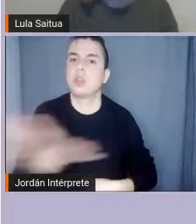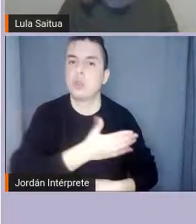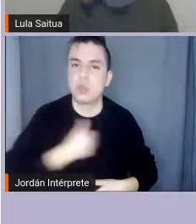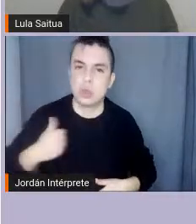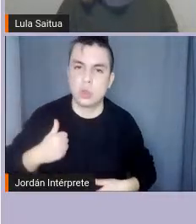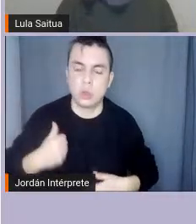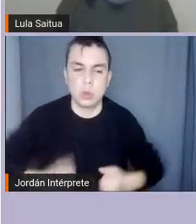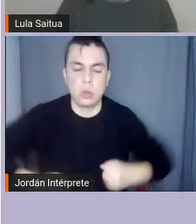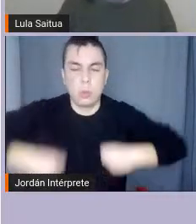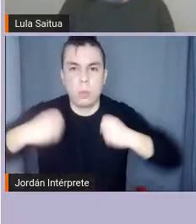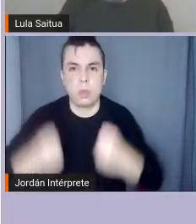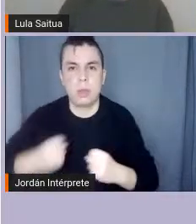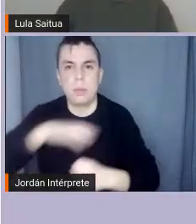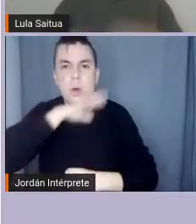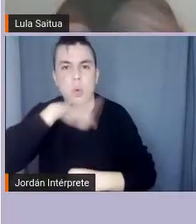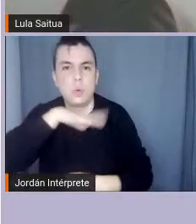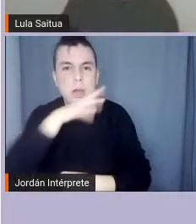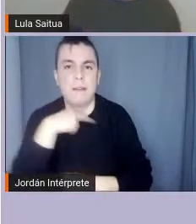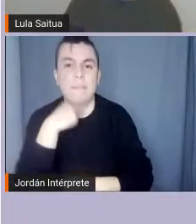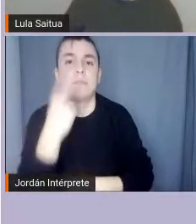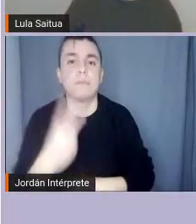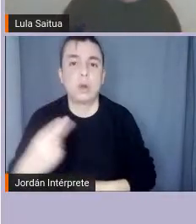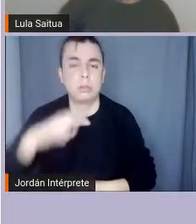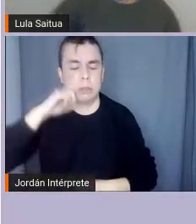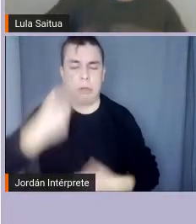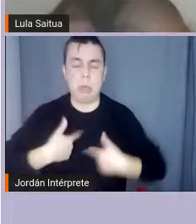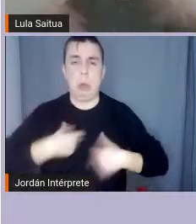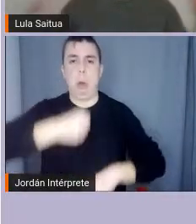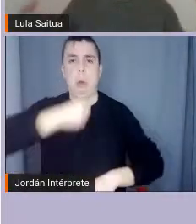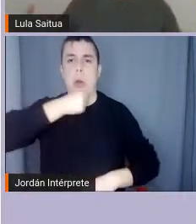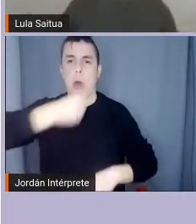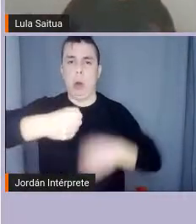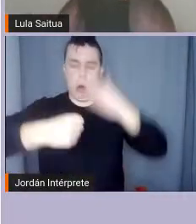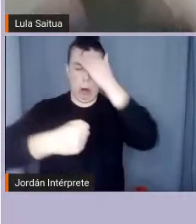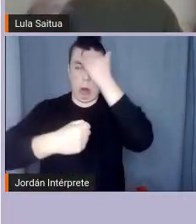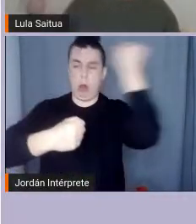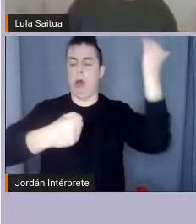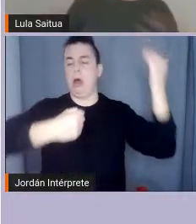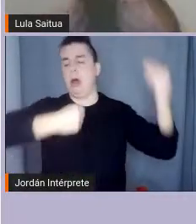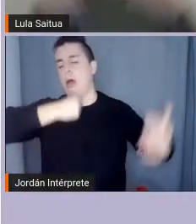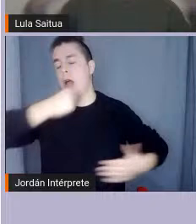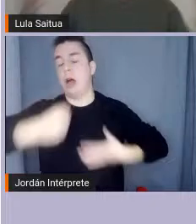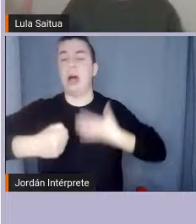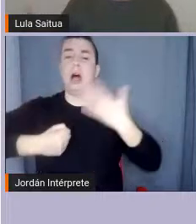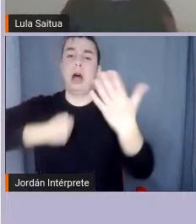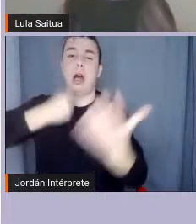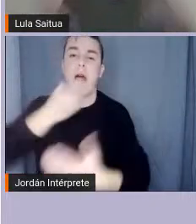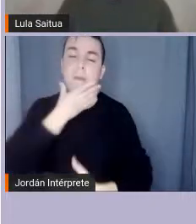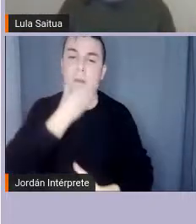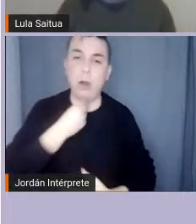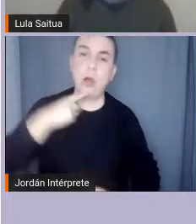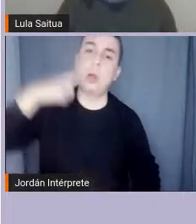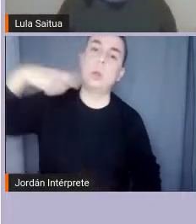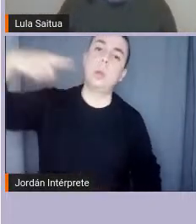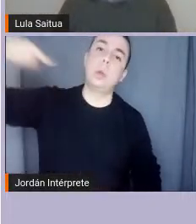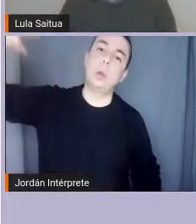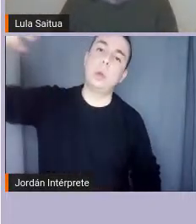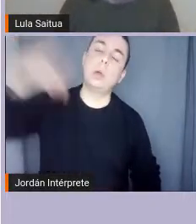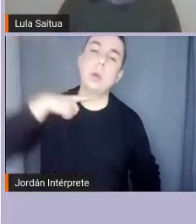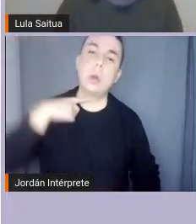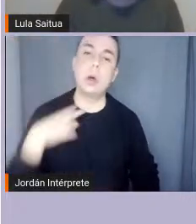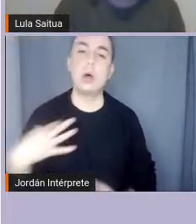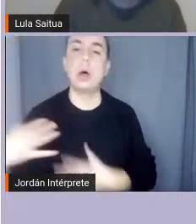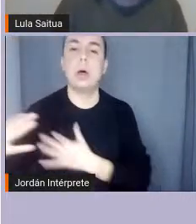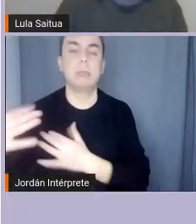esta voz. Aquí no se trata de ser cantantes o cantar entre comillas afinados o más afinados, etcétera, sino